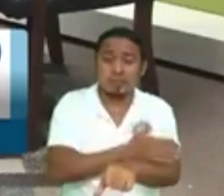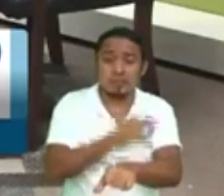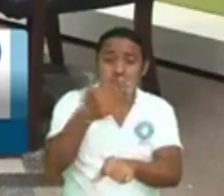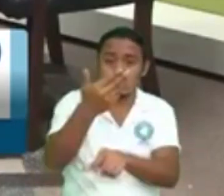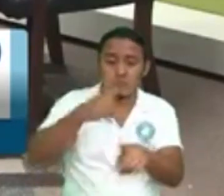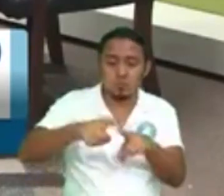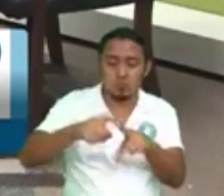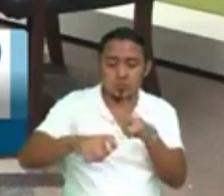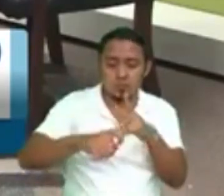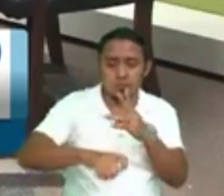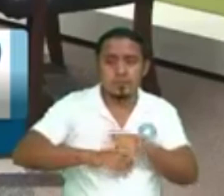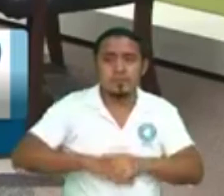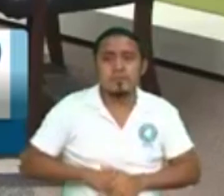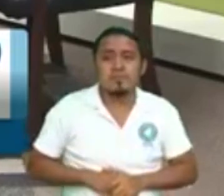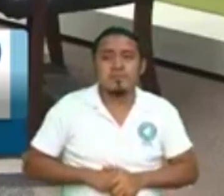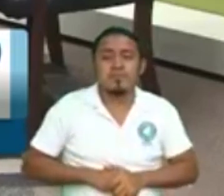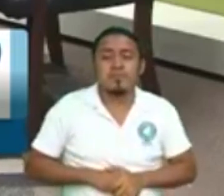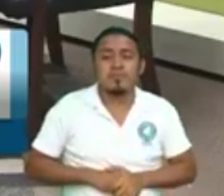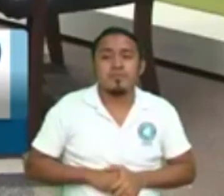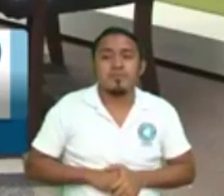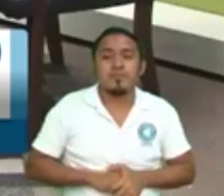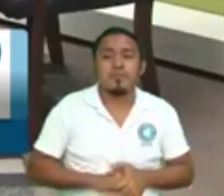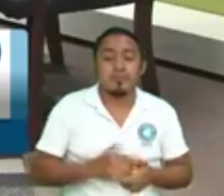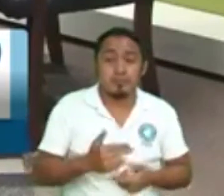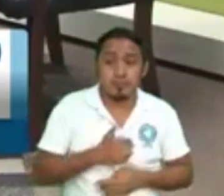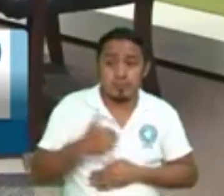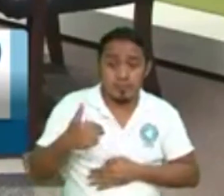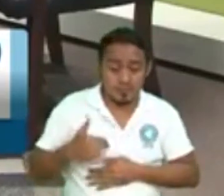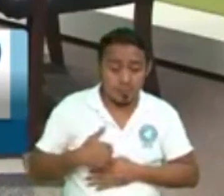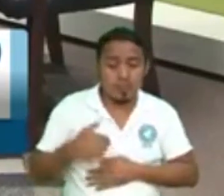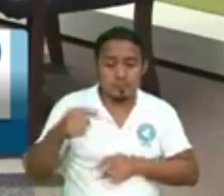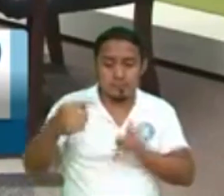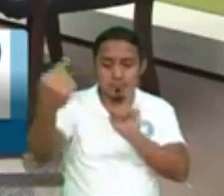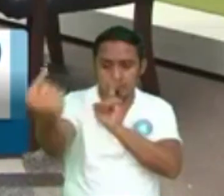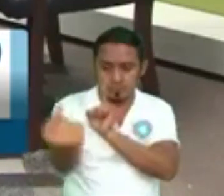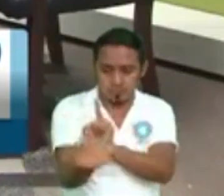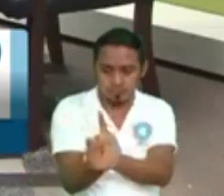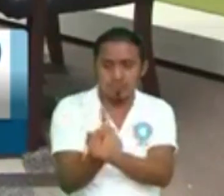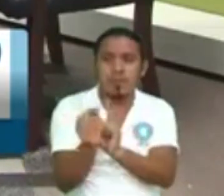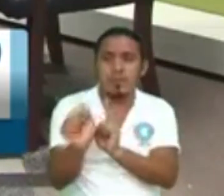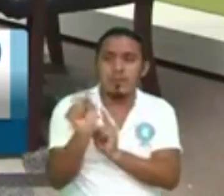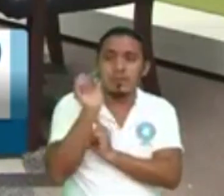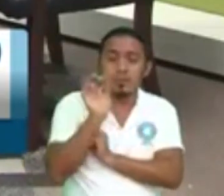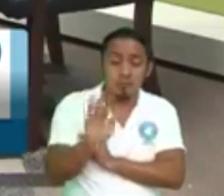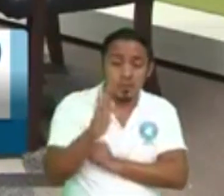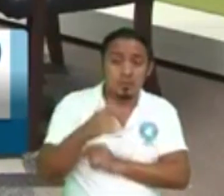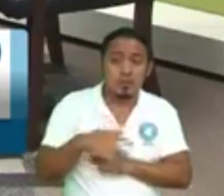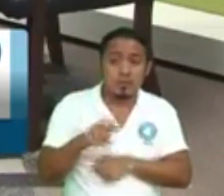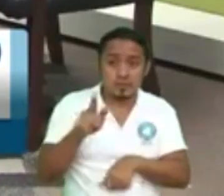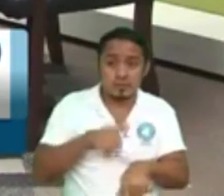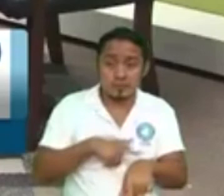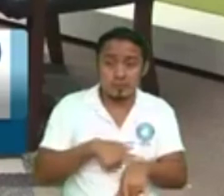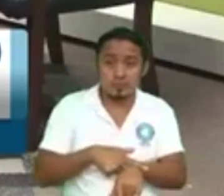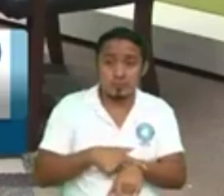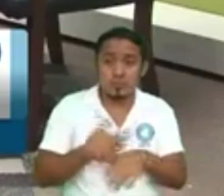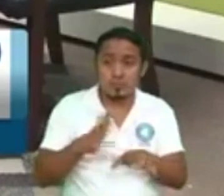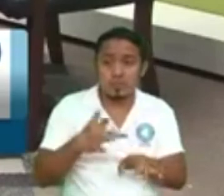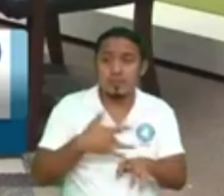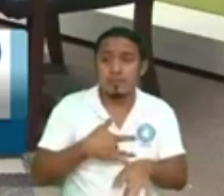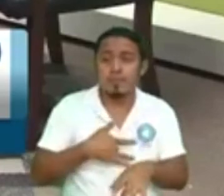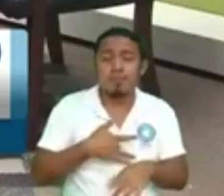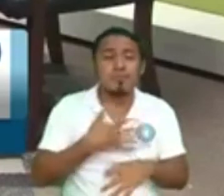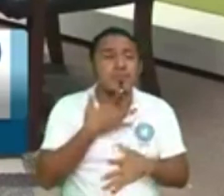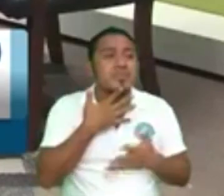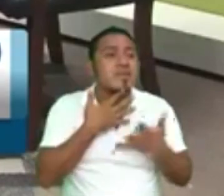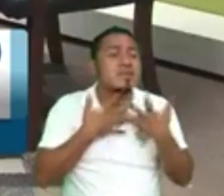Hay guías que podemos hacer como entrevistas a la paciente, que si alguna vez en ese tiempo ella ha necesitado el